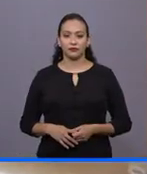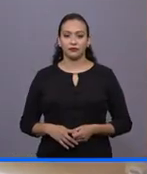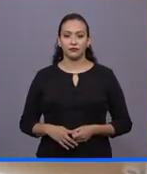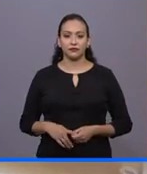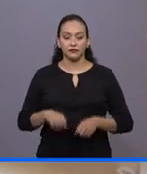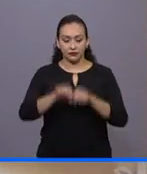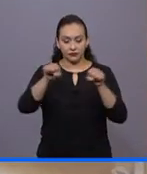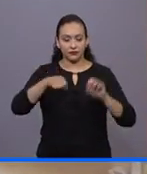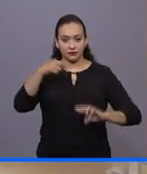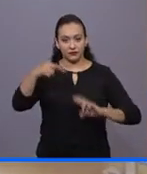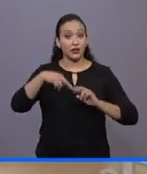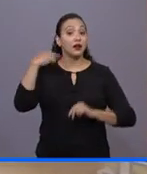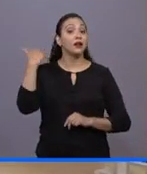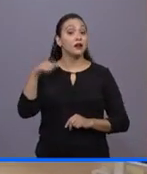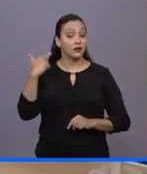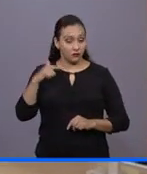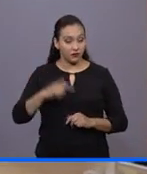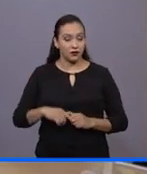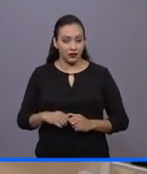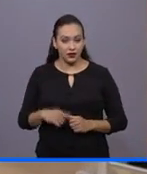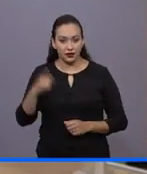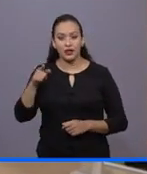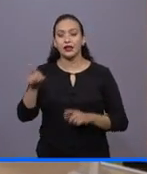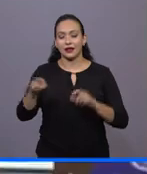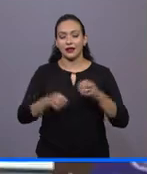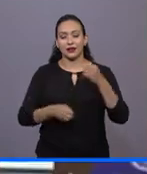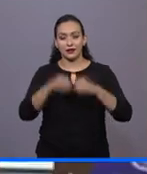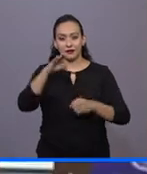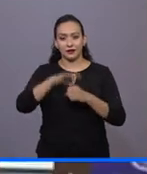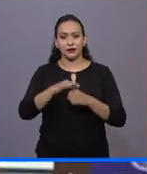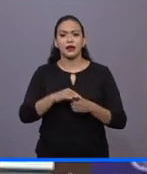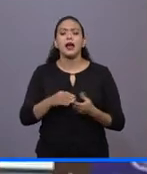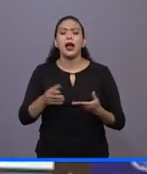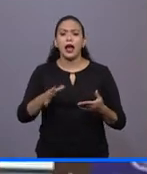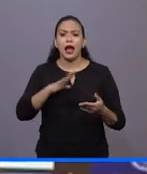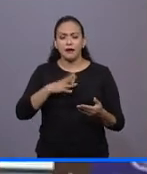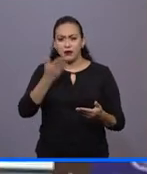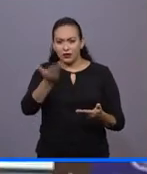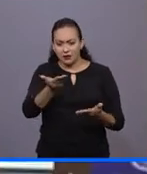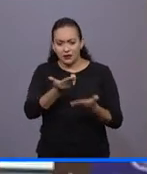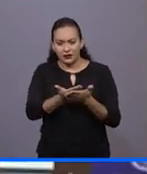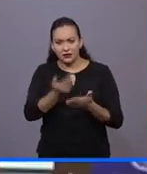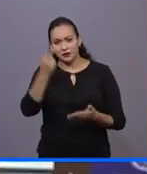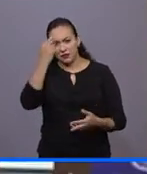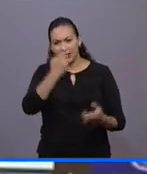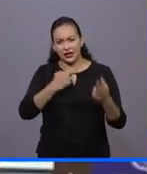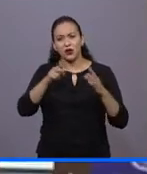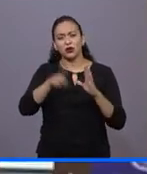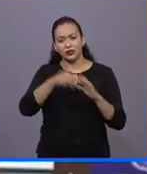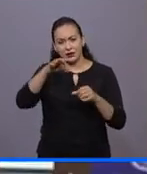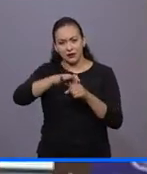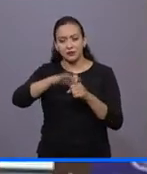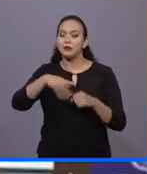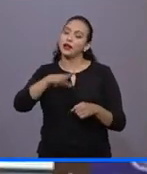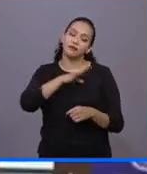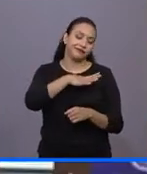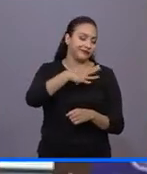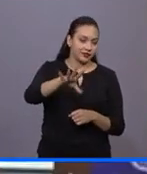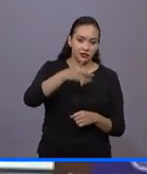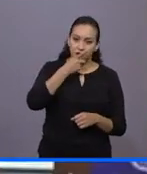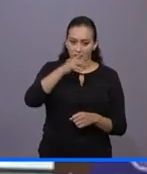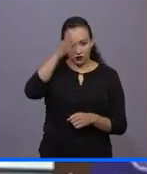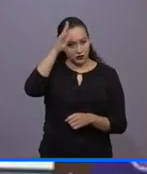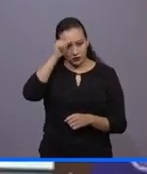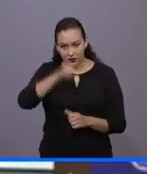La Sala Regional Guadalajara del Tribunal Electoral rechazó la petición de realizar un nuevo recuento de votos en las elecciones de